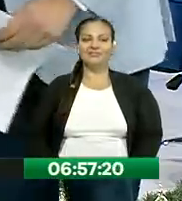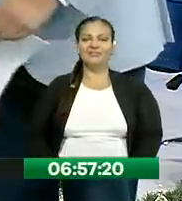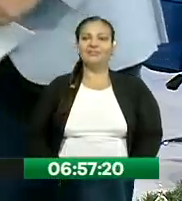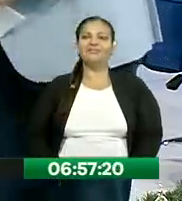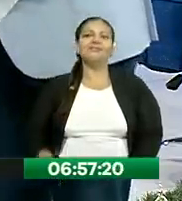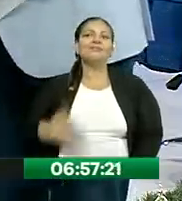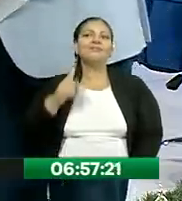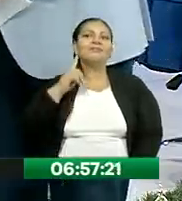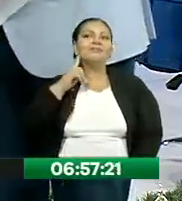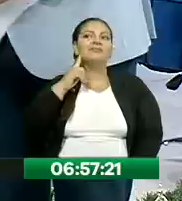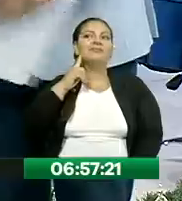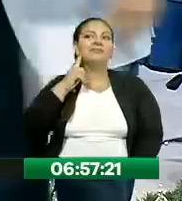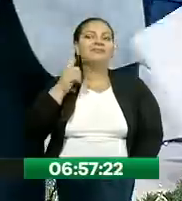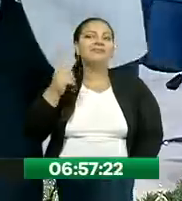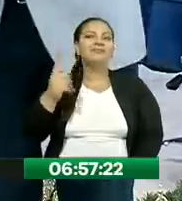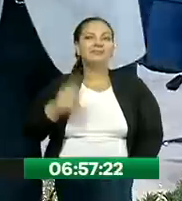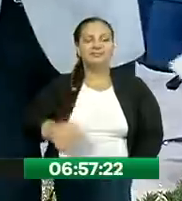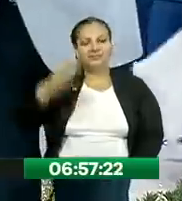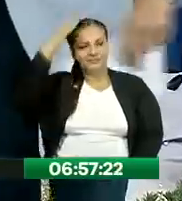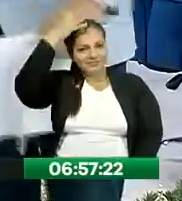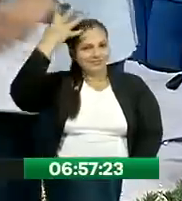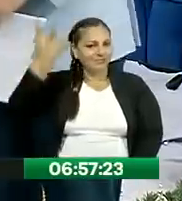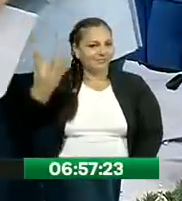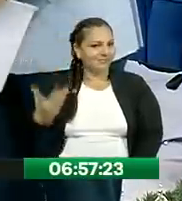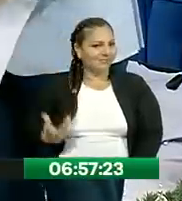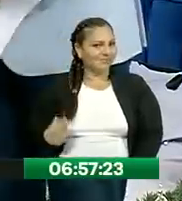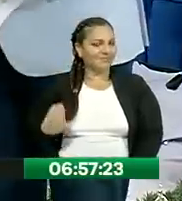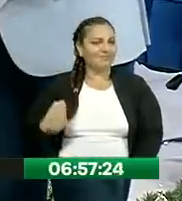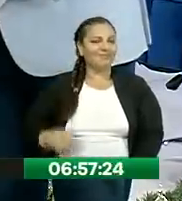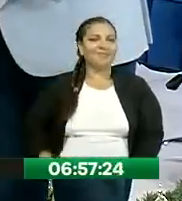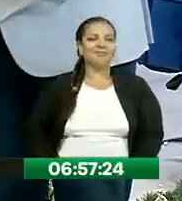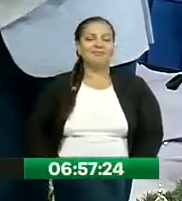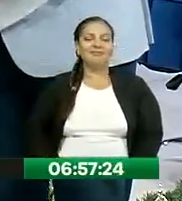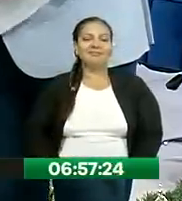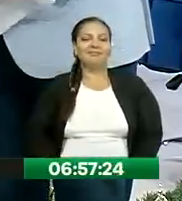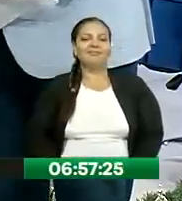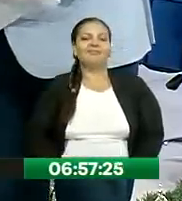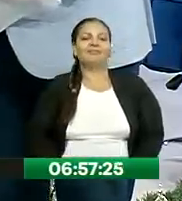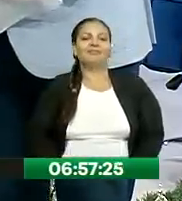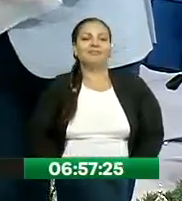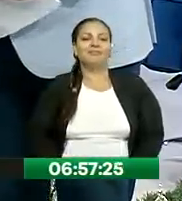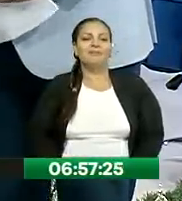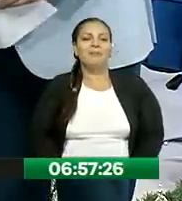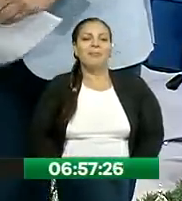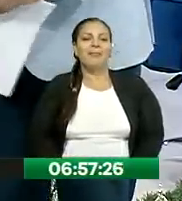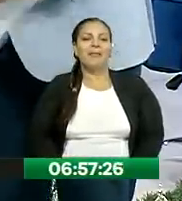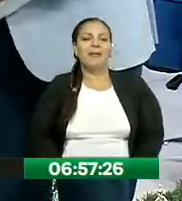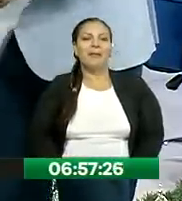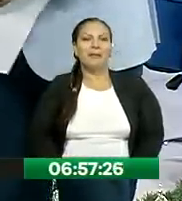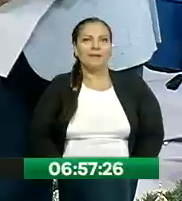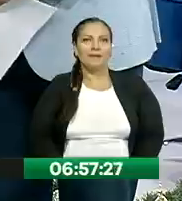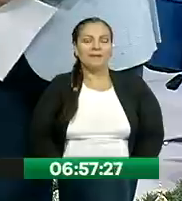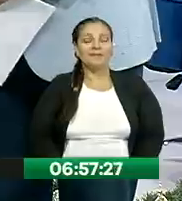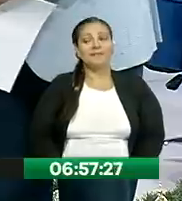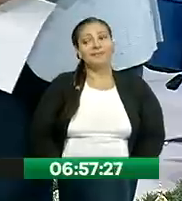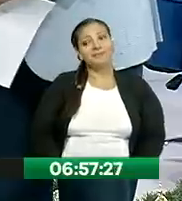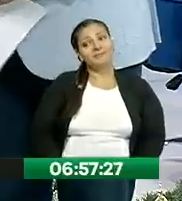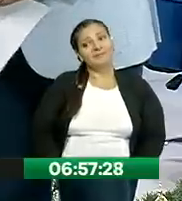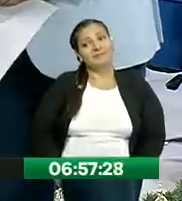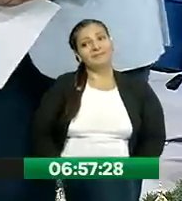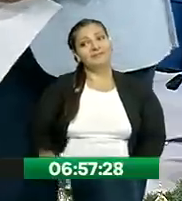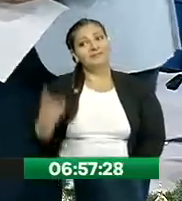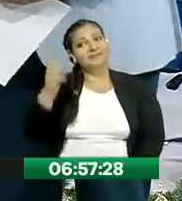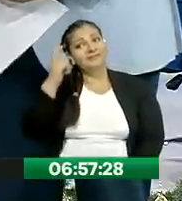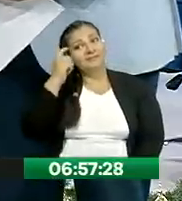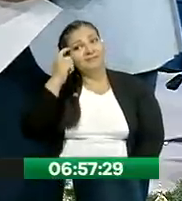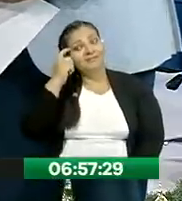está en el switch. También. Ahora, yo espero ver que este año, ¿verdad? Ajá. Santa Claus no se equivoque. Ajá.